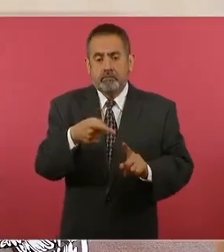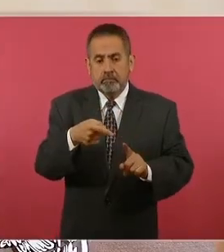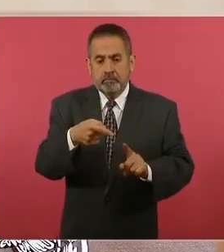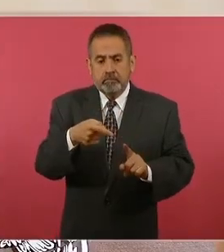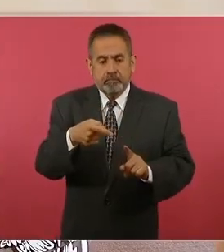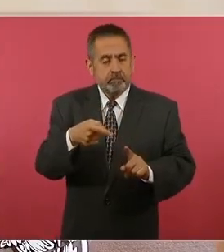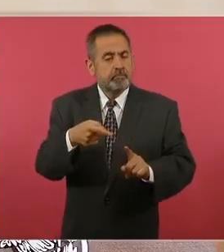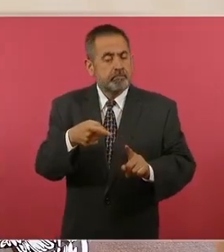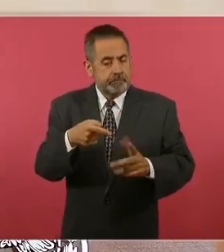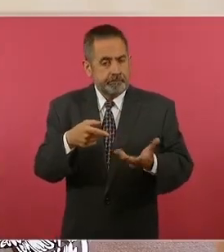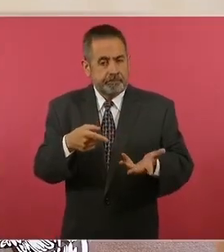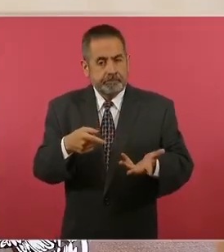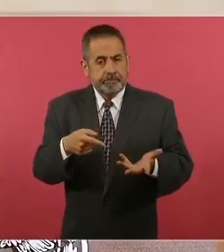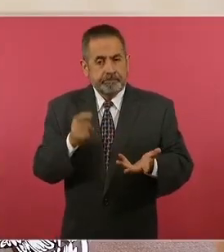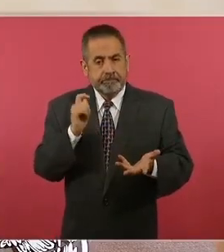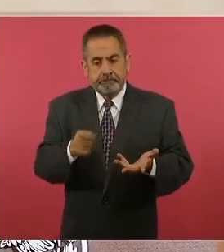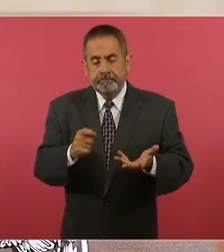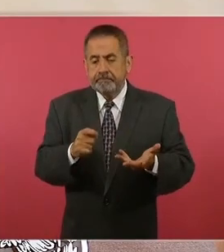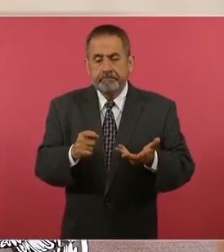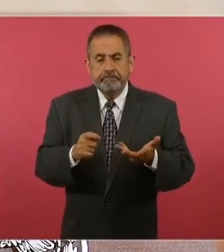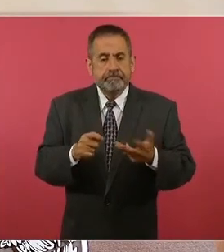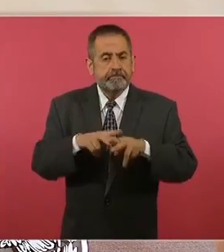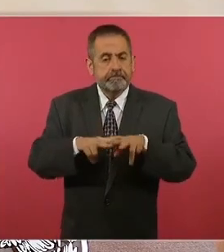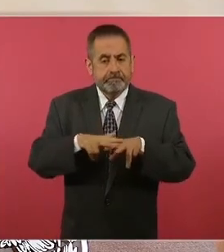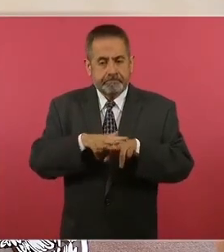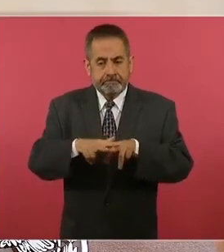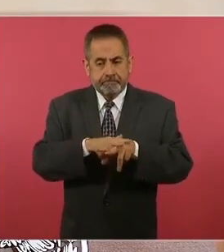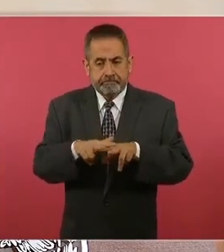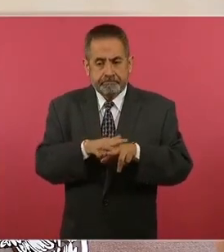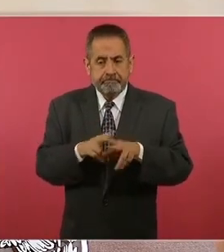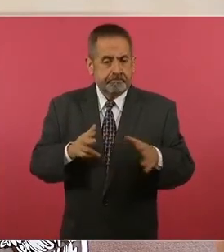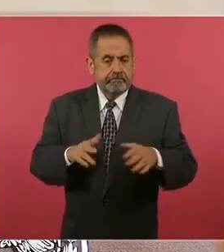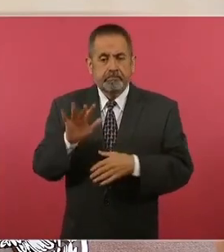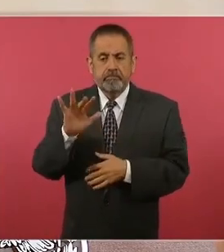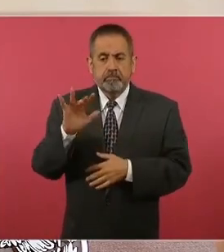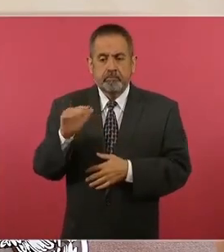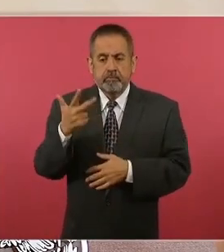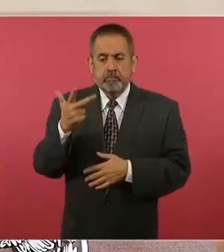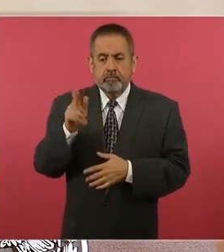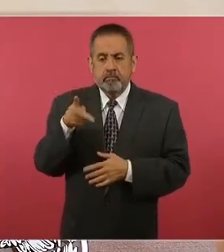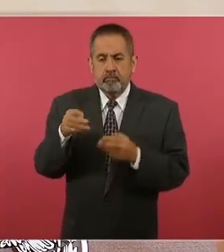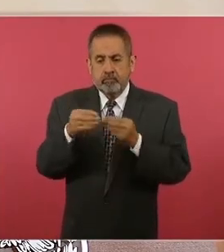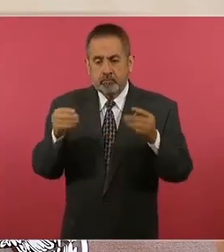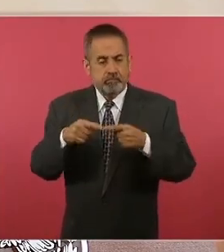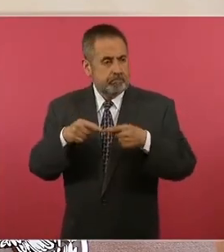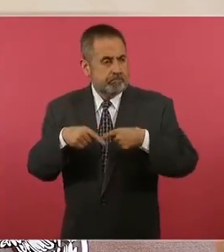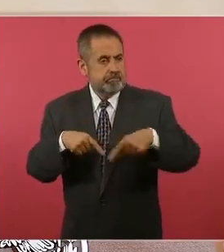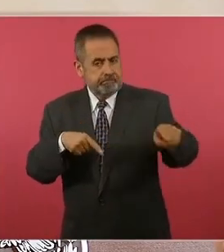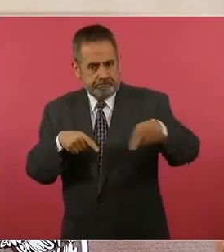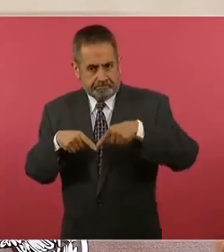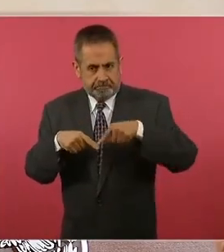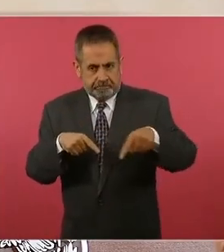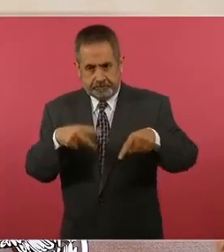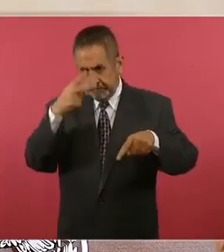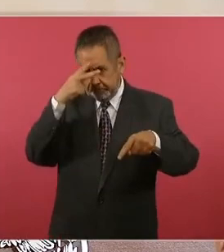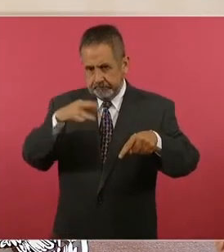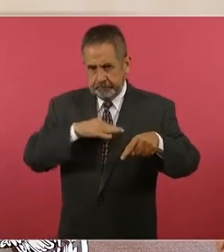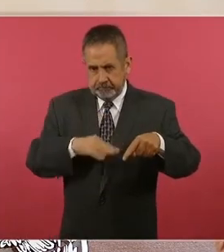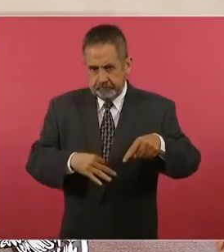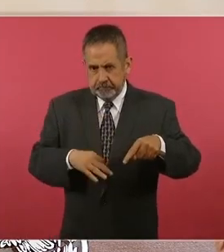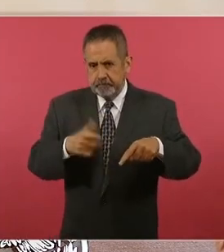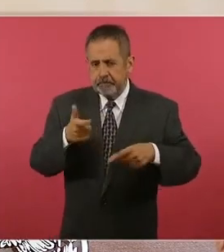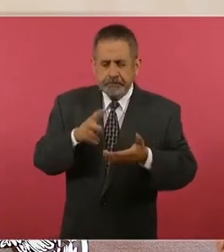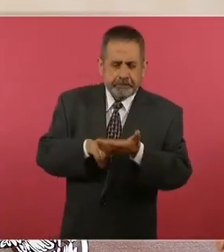lo comentamos, es un tren de 58 kilómetros. Ahí lo que estamos viendo en las tarifas